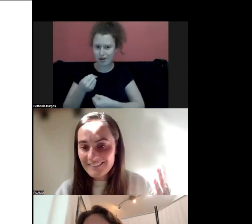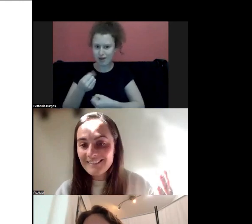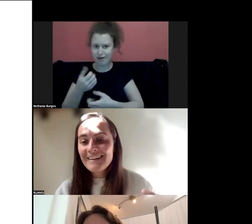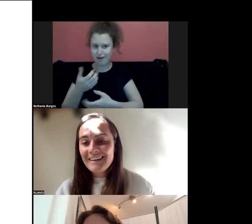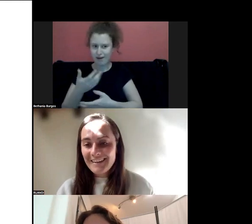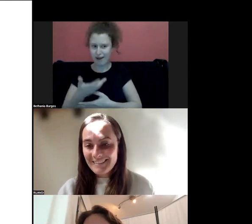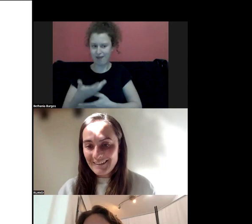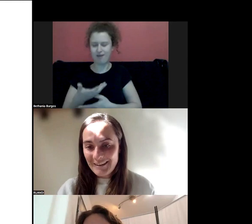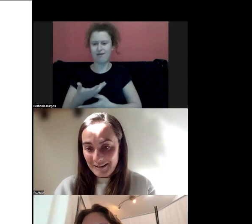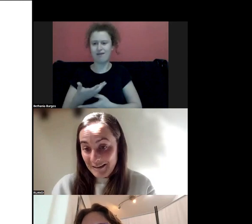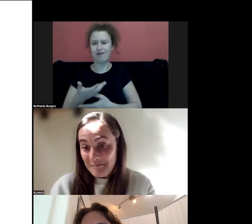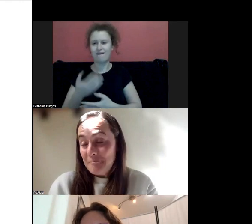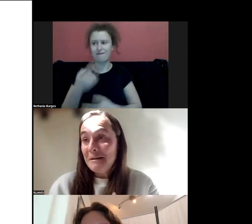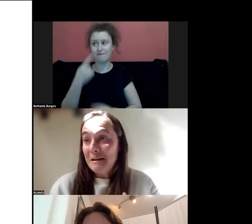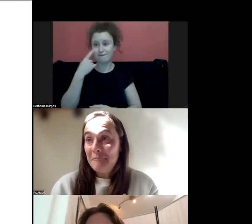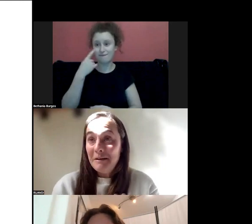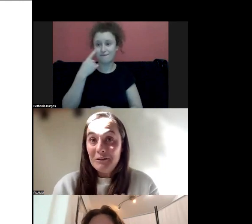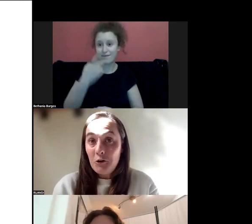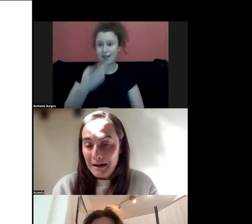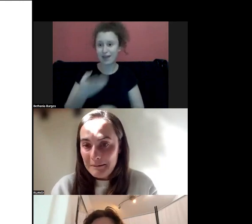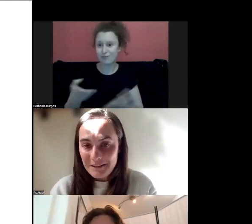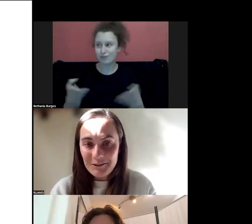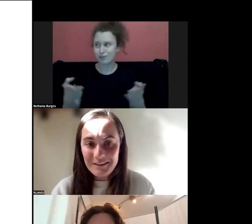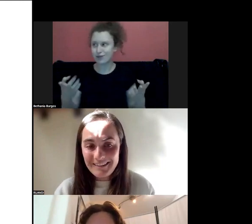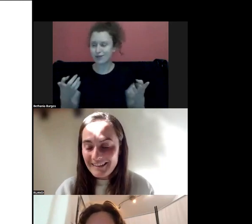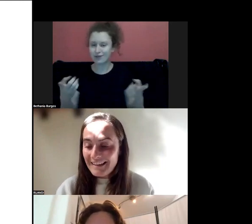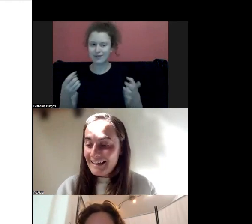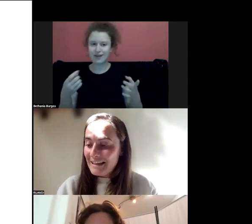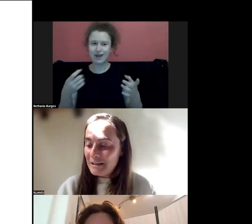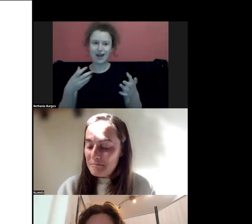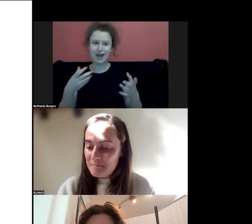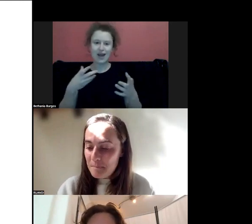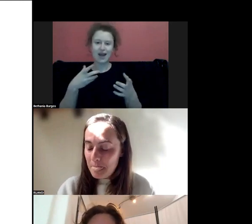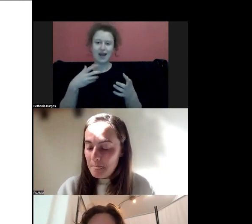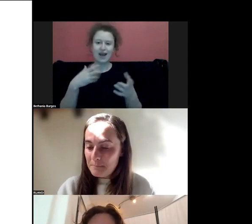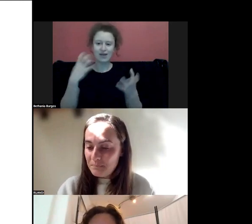bióloga, que me toca, me toca.